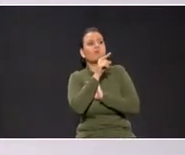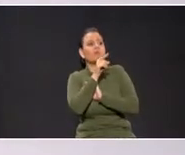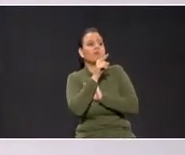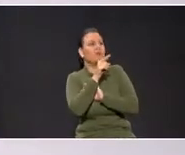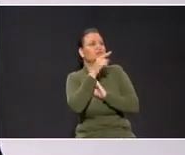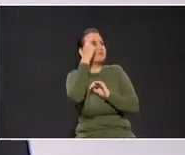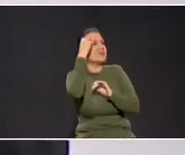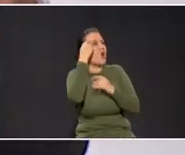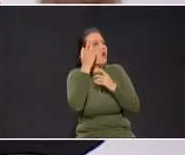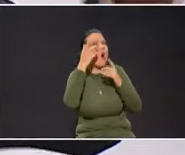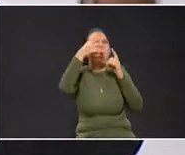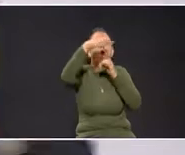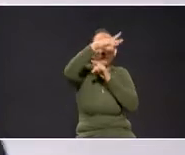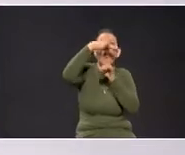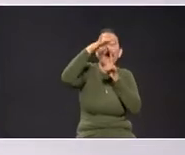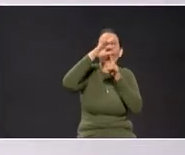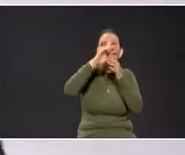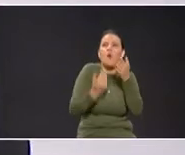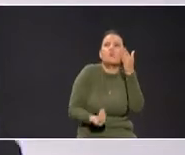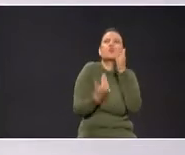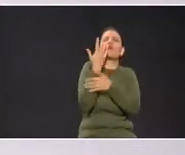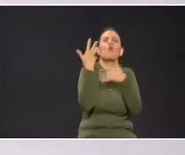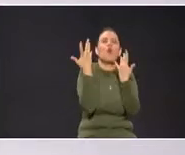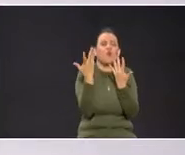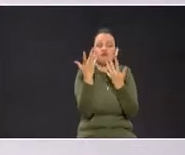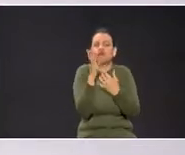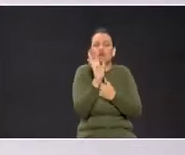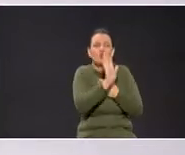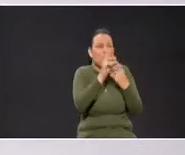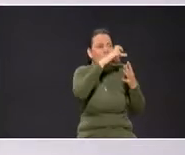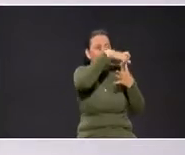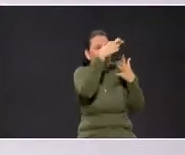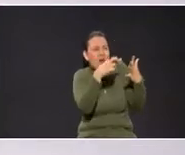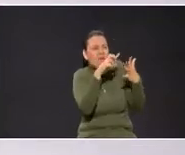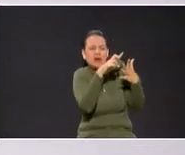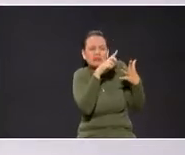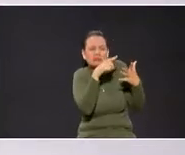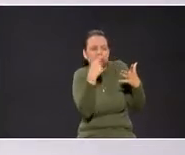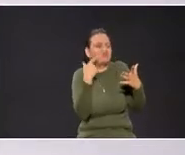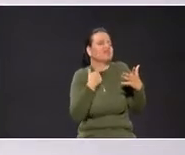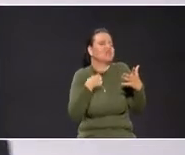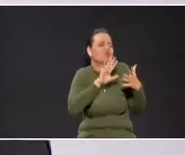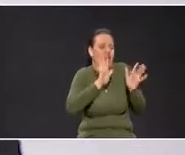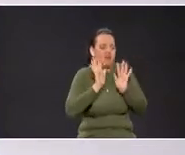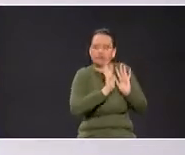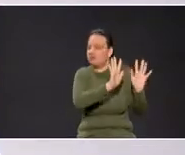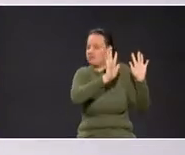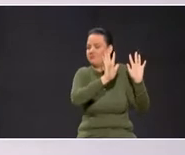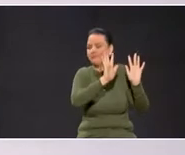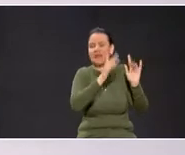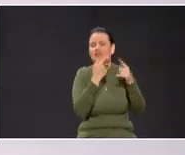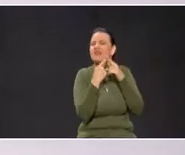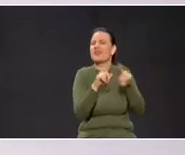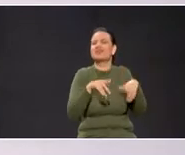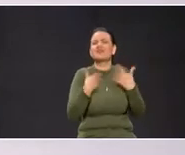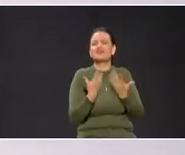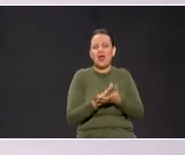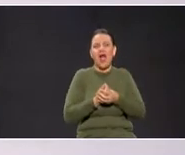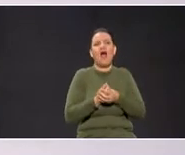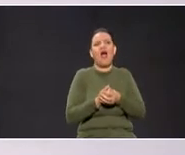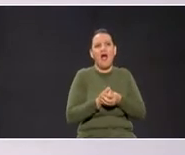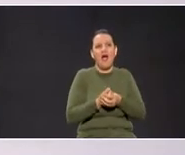innovación y mantendremos ese programa tal cual está lo importante y esa será nuestra gran diferencia es el desarrollo